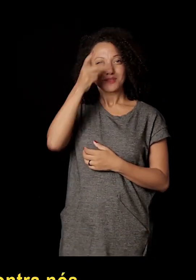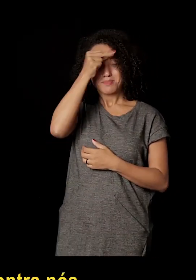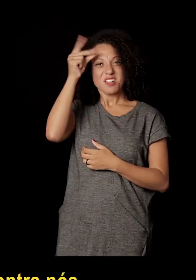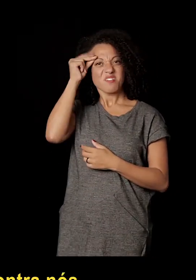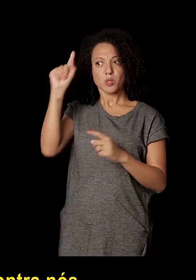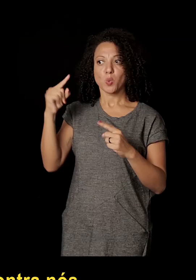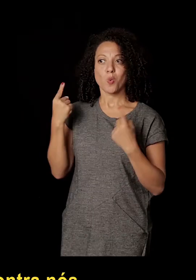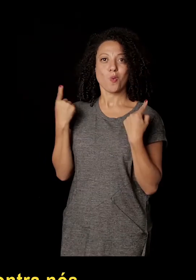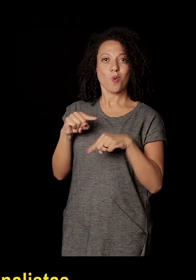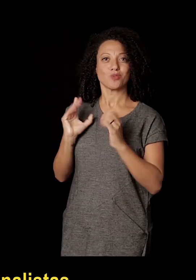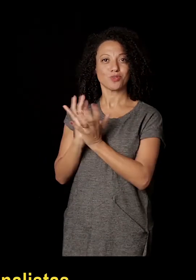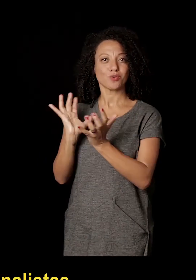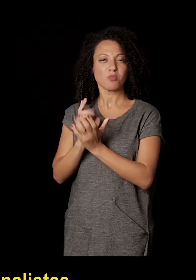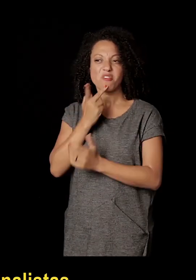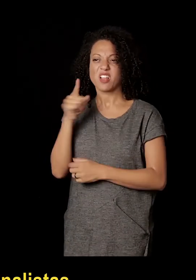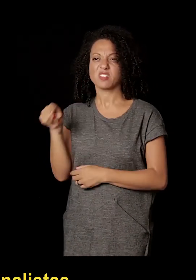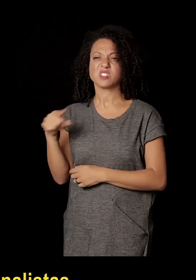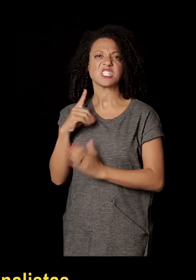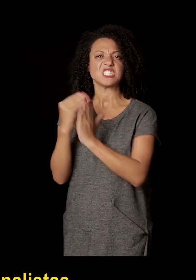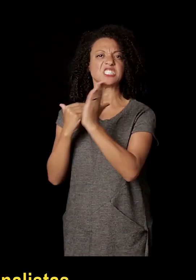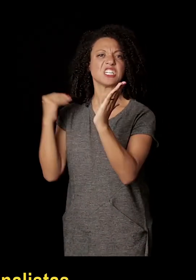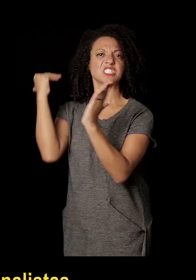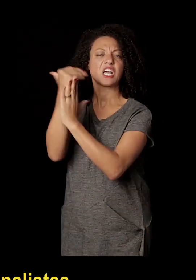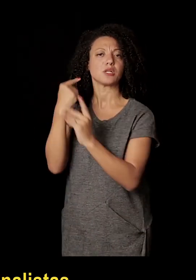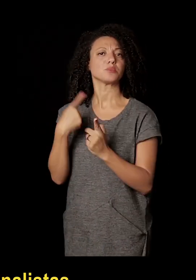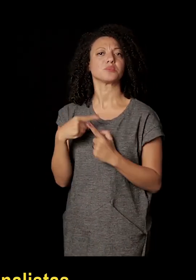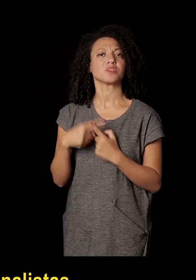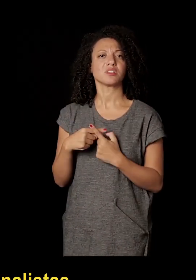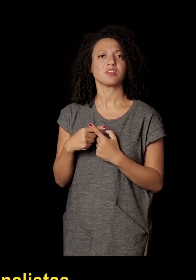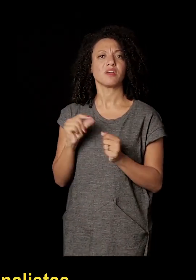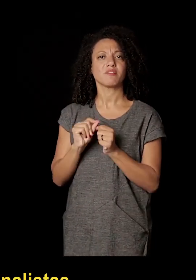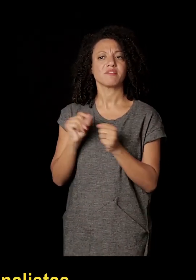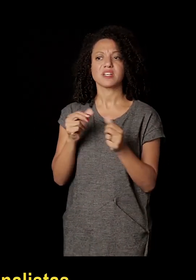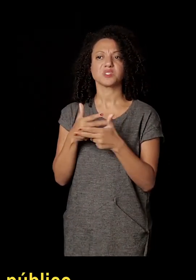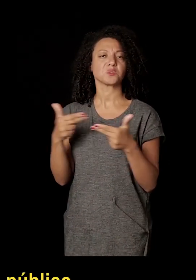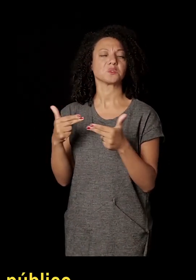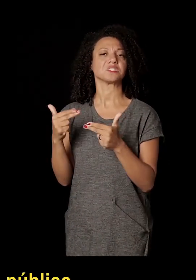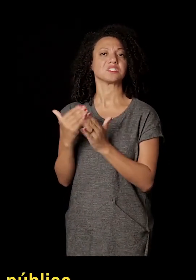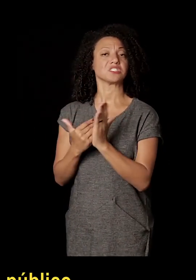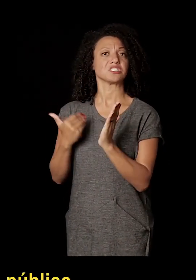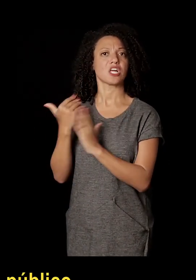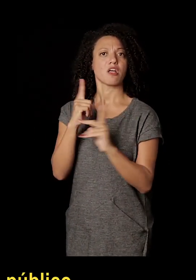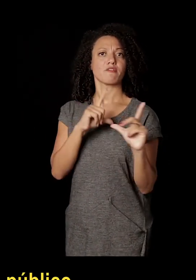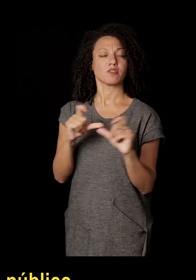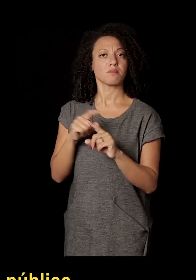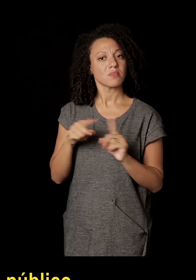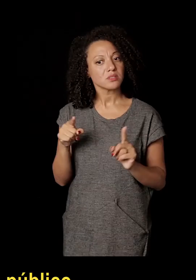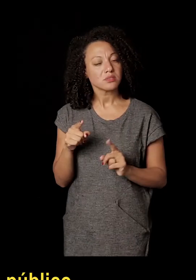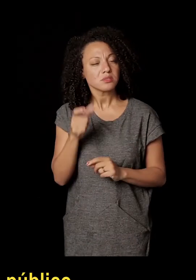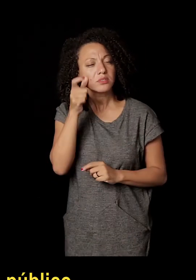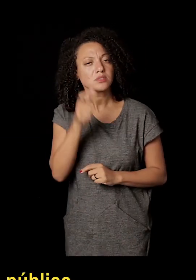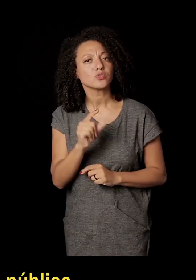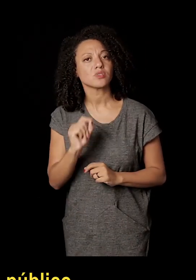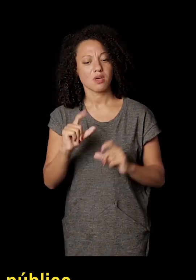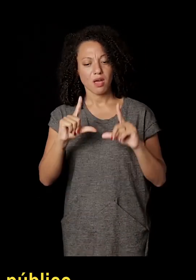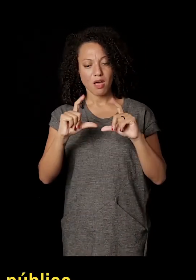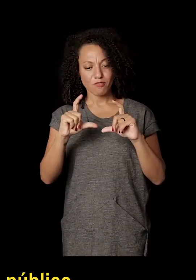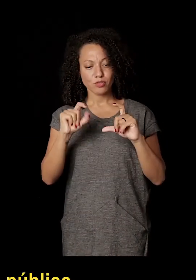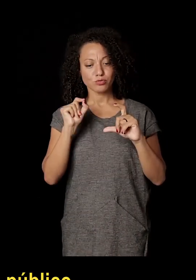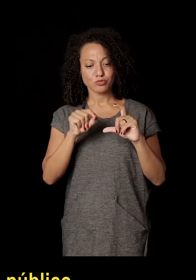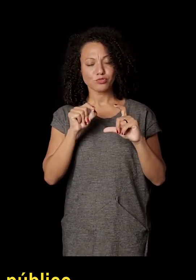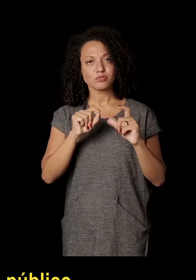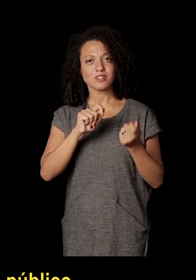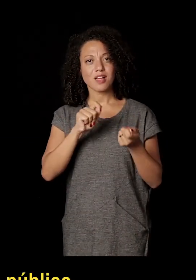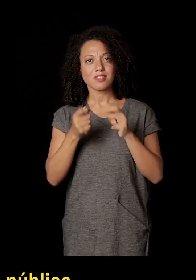hablar en contra de nosotros, dijo que somos unos sensacionalistas, que hacemos cosas. Ahora, lo interesante es que desde lo público,